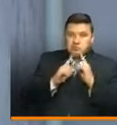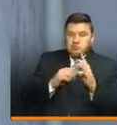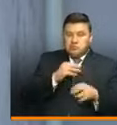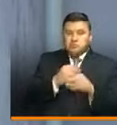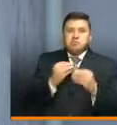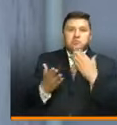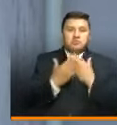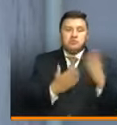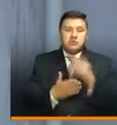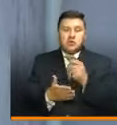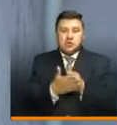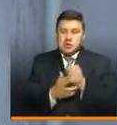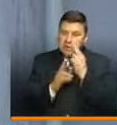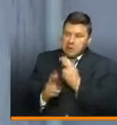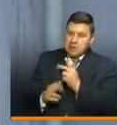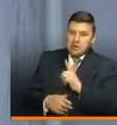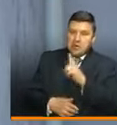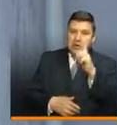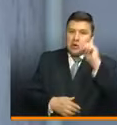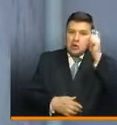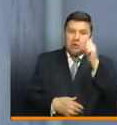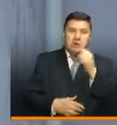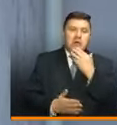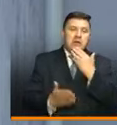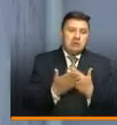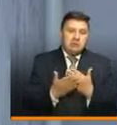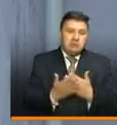agradecer a todos los socios, reconocer el liderazgo del gobierno,